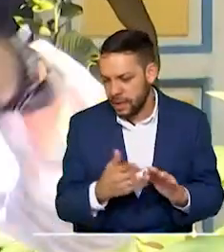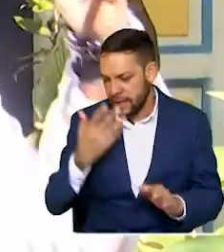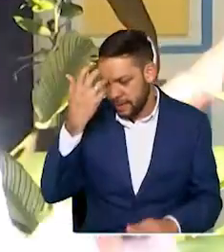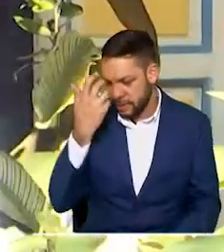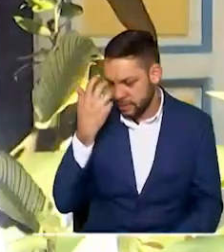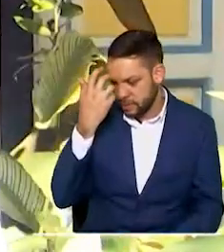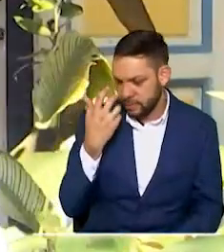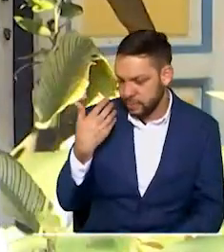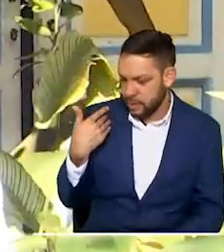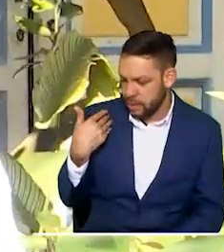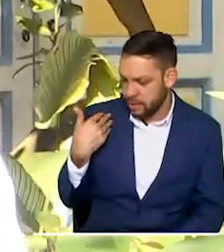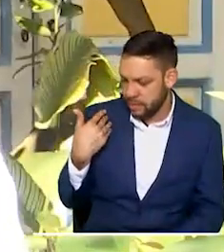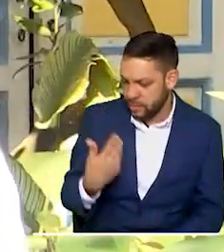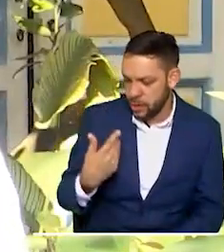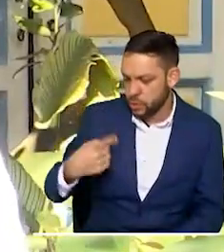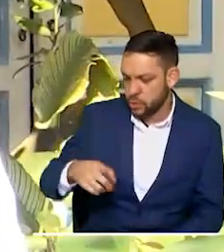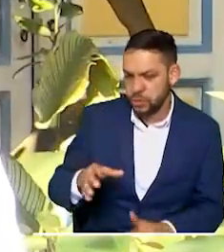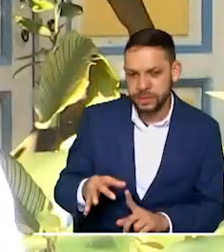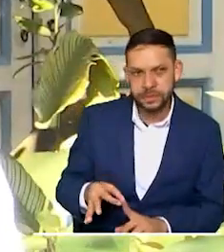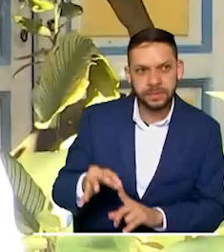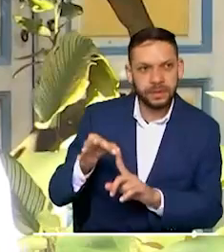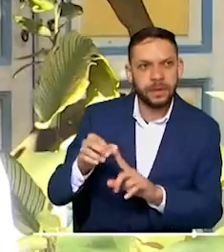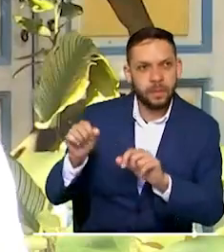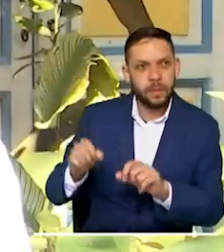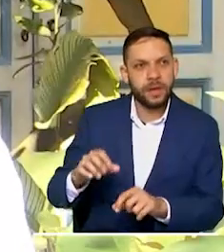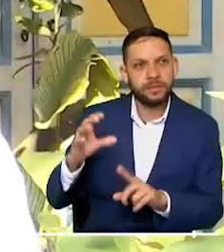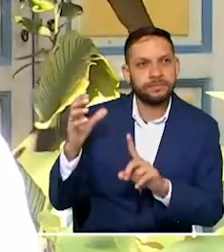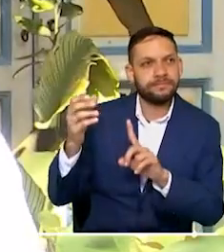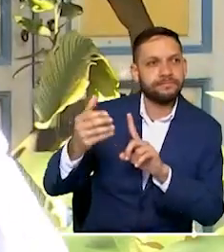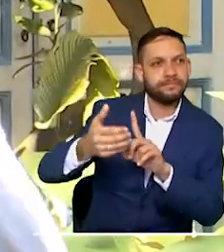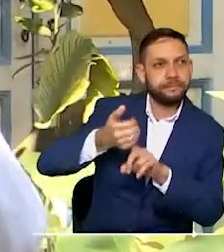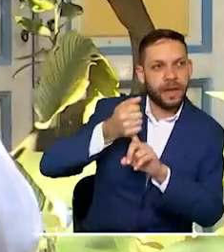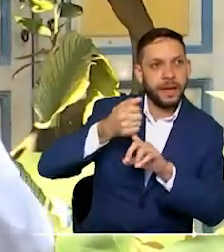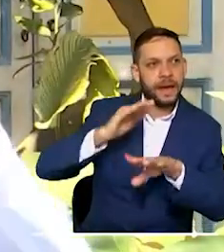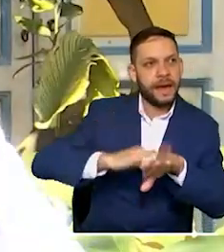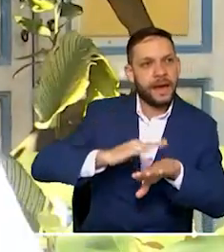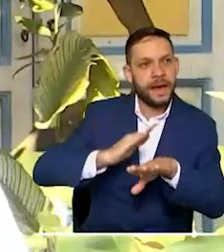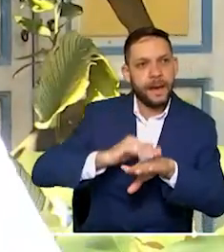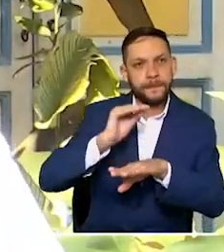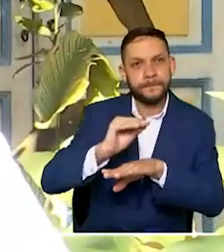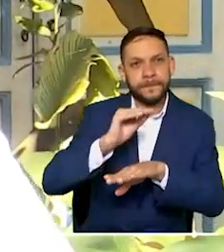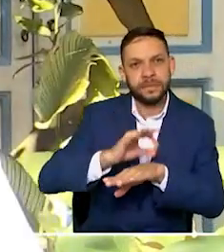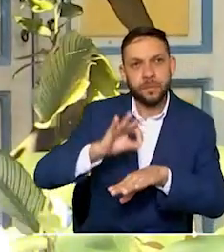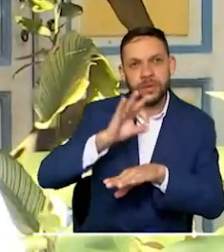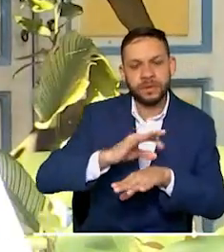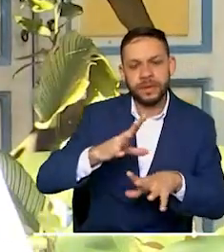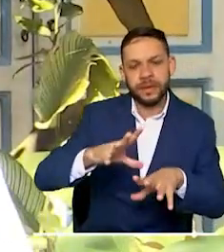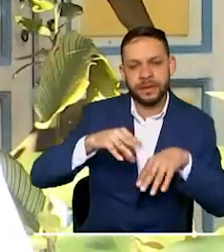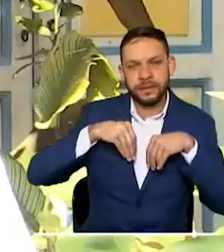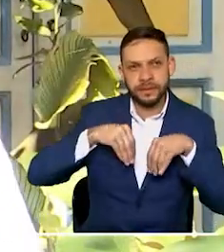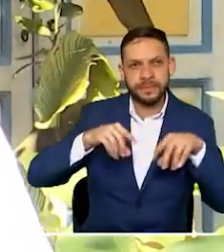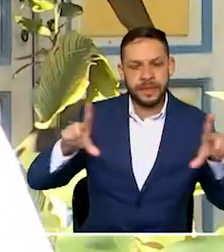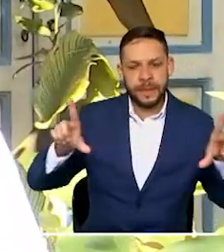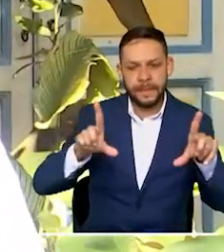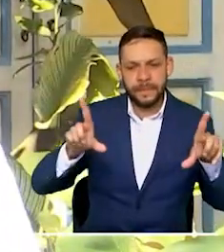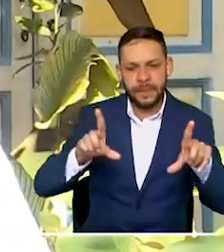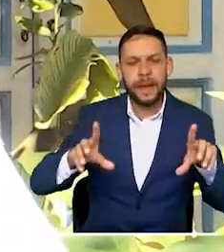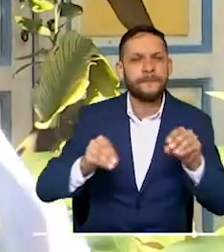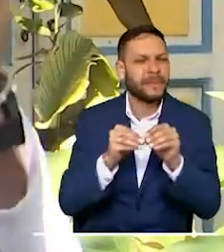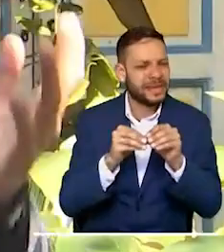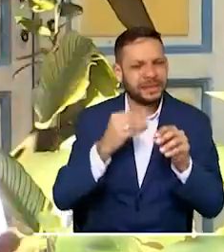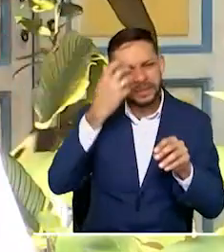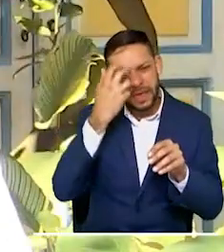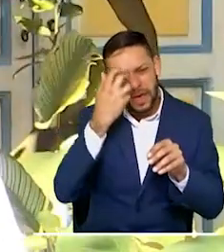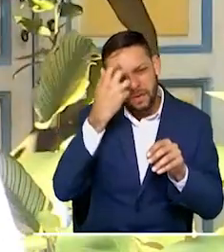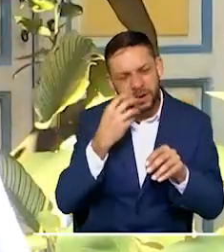como muchos otros más especializados, podemos encontrarlo. Los invito a que estemos muy atentos de estas notas saludables y ya seguimos